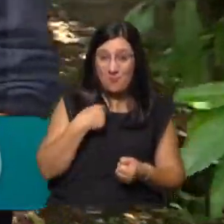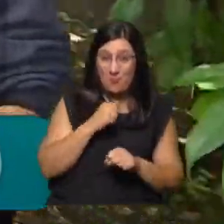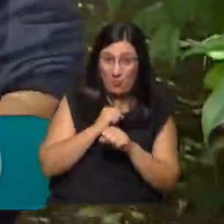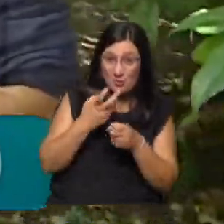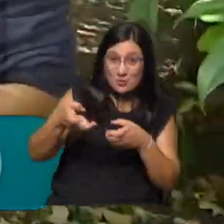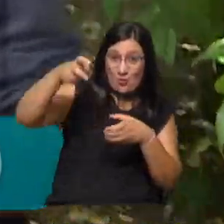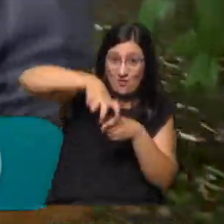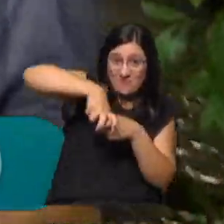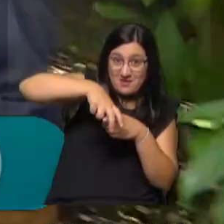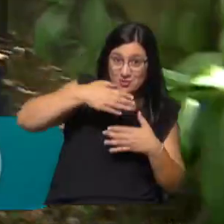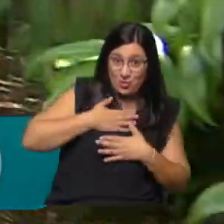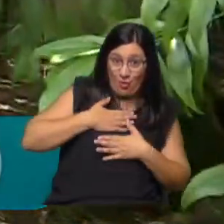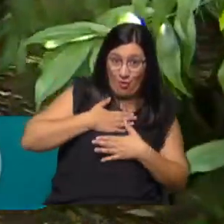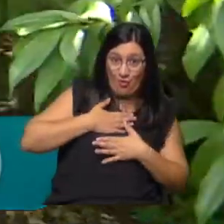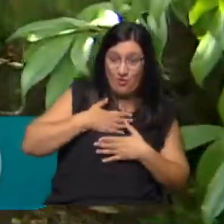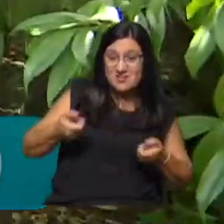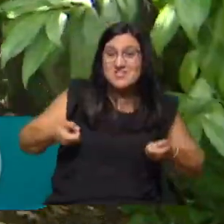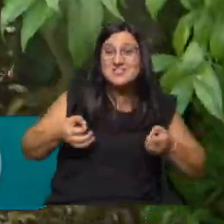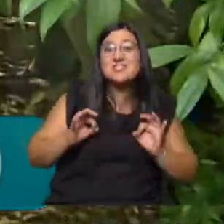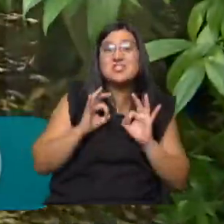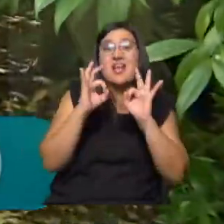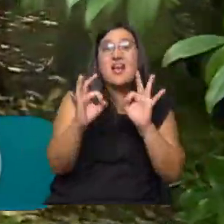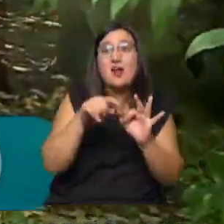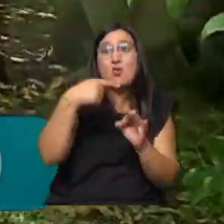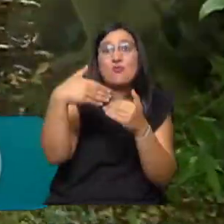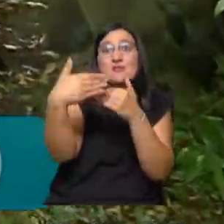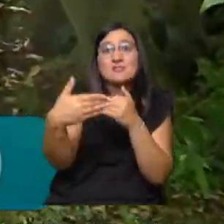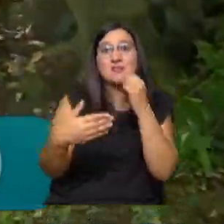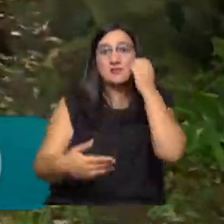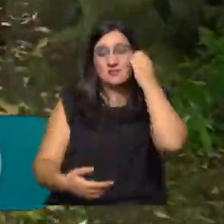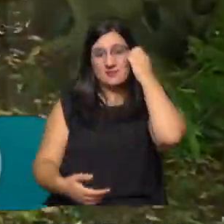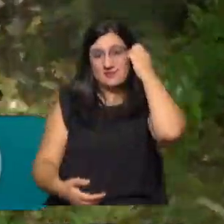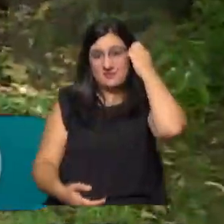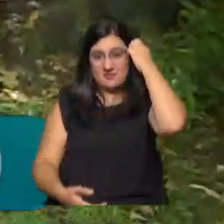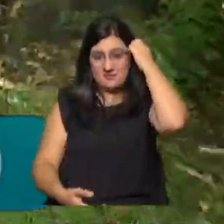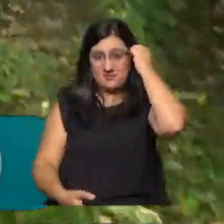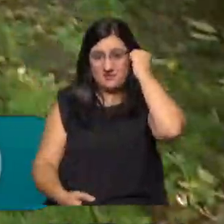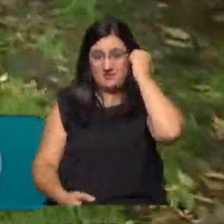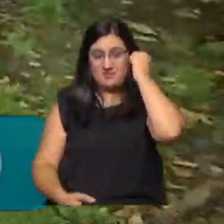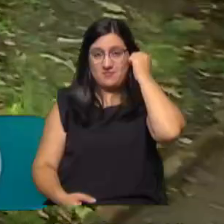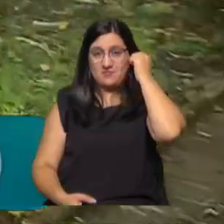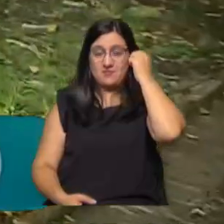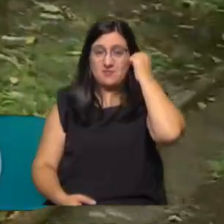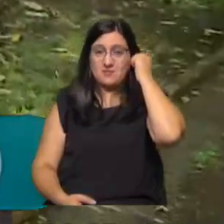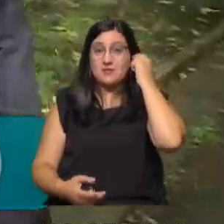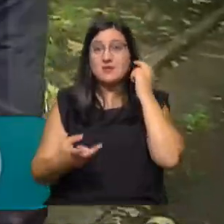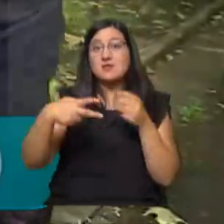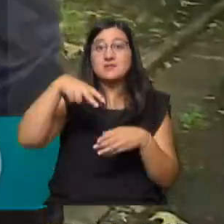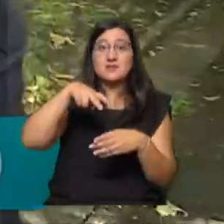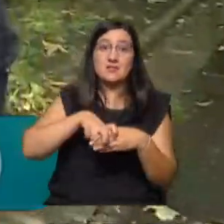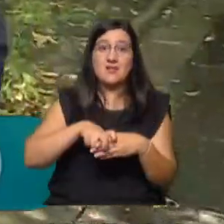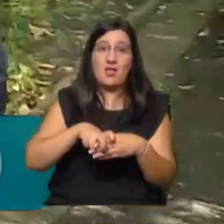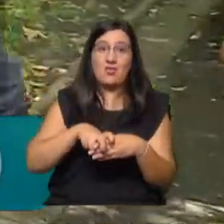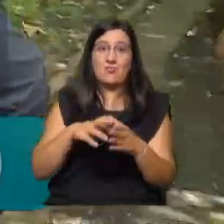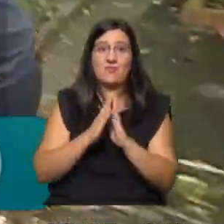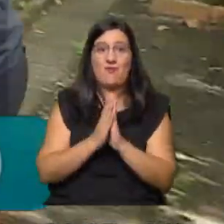de la carretilla y llevarme hasta donde está el otro vecino. Pero ¿cómo no, compañero? Sentado, bien, el caballero, por favor. Yo, Fito, la verdad que... Sentado. Veo esta carretilla,